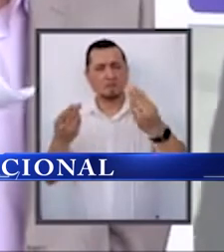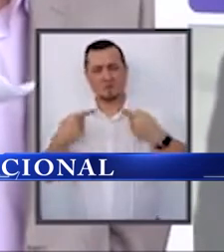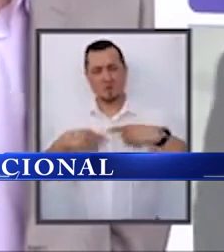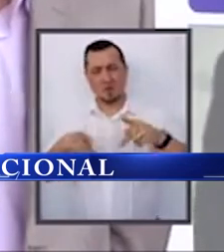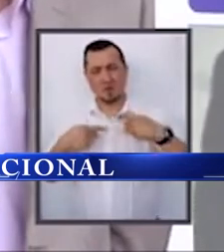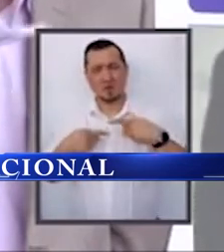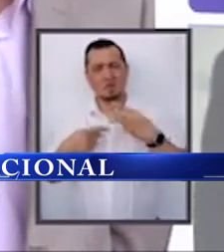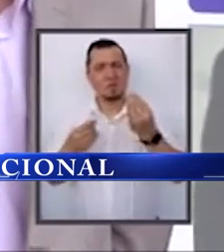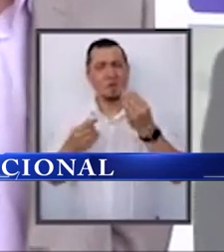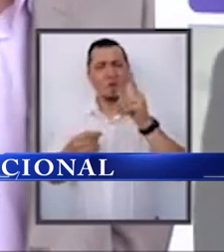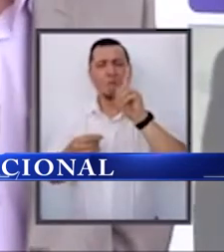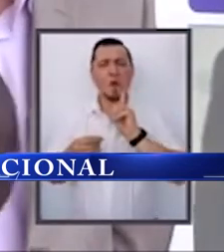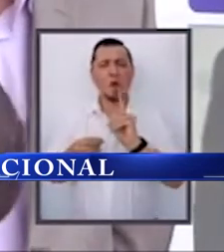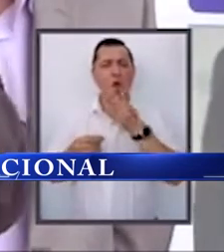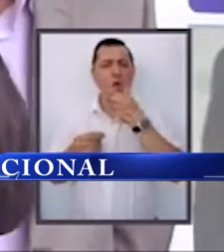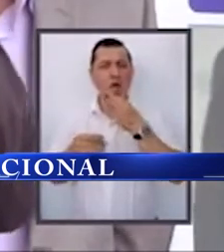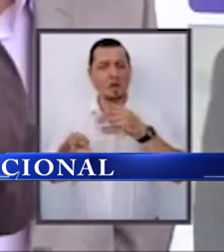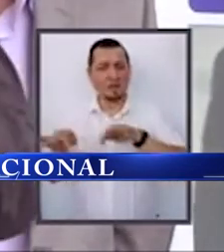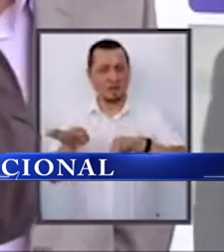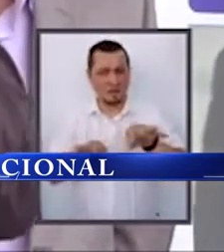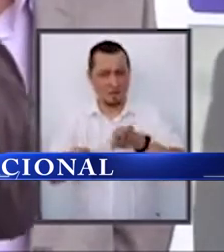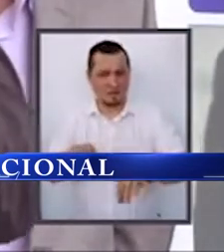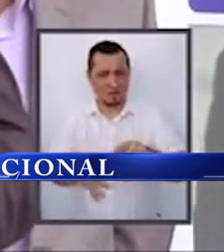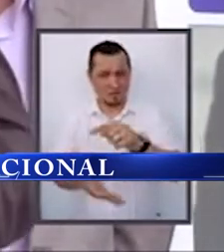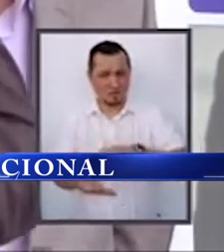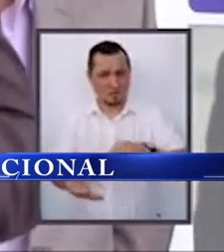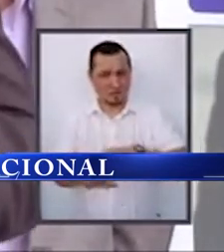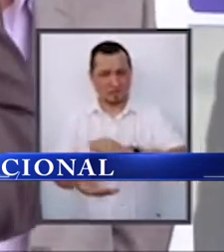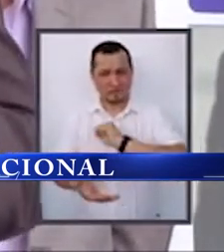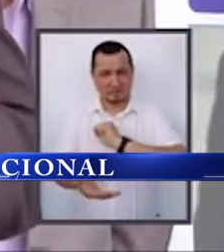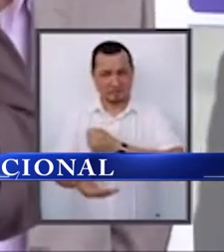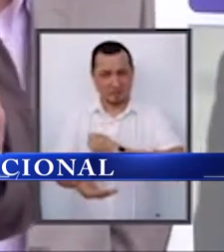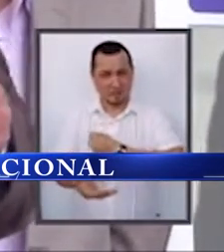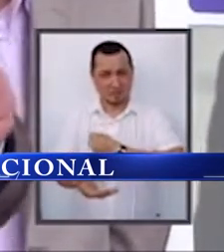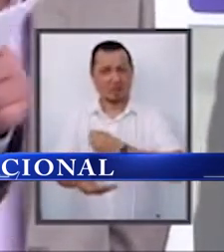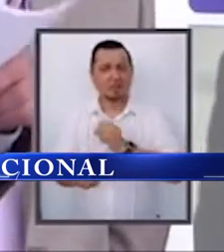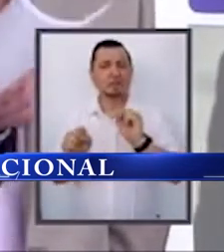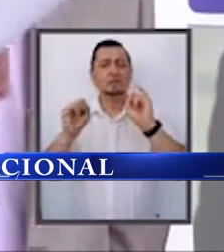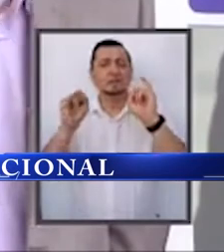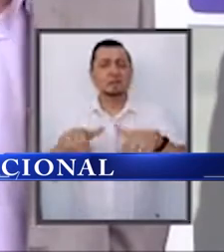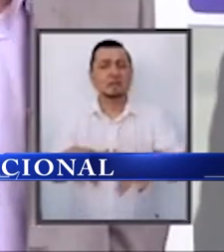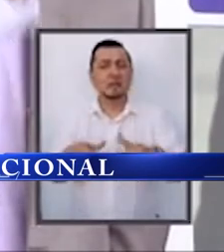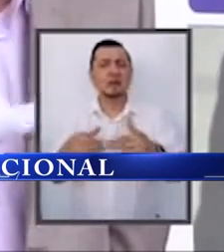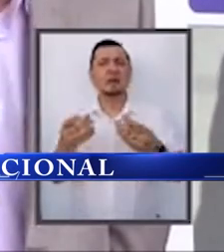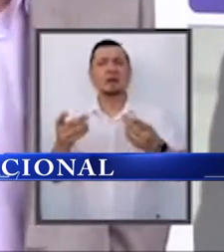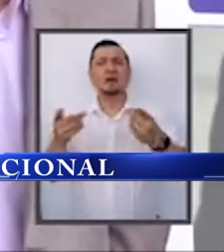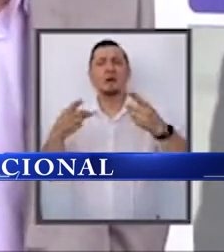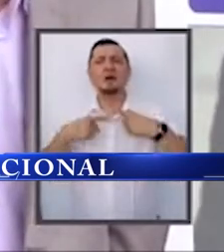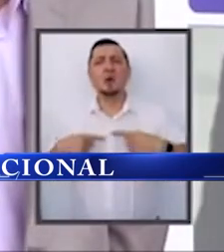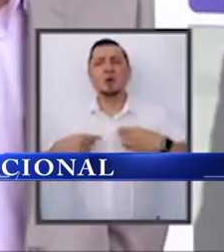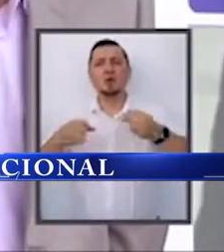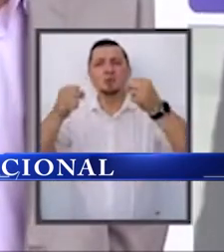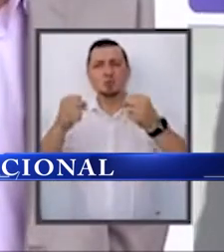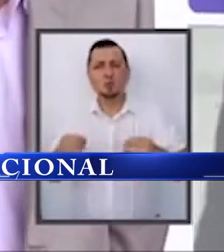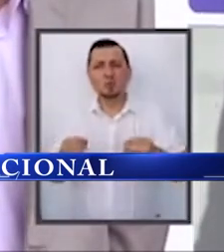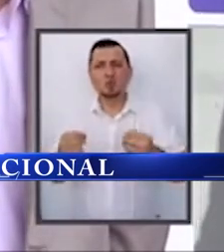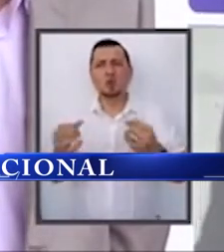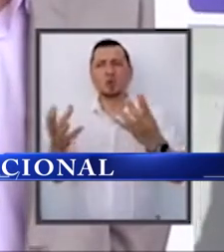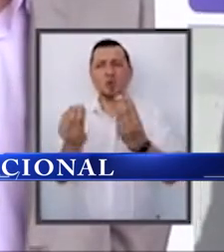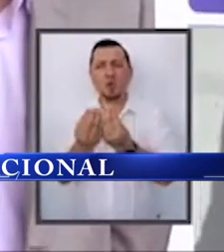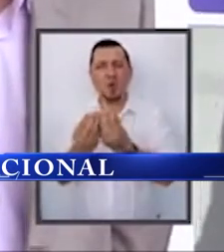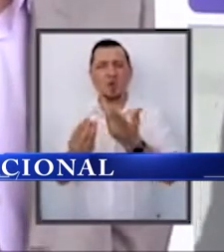un pasivo que implicaba una inversión de cientos de millones de pesos al